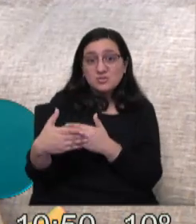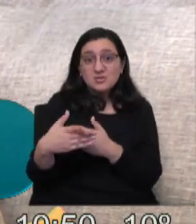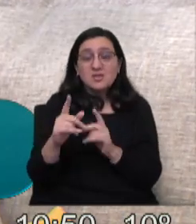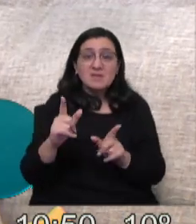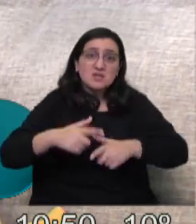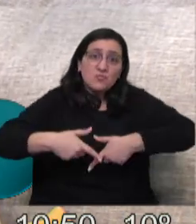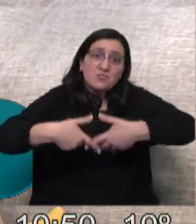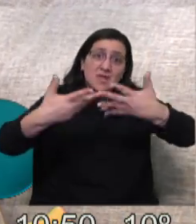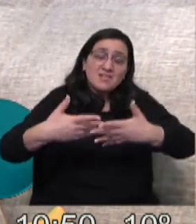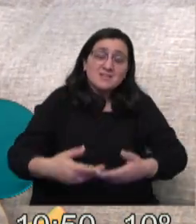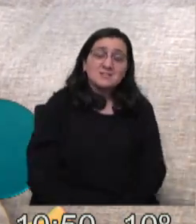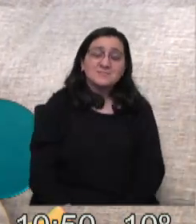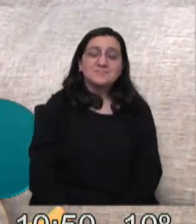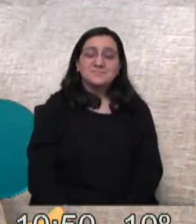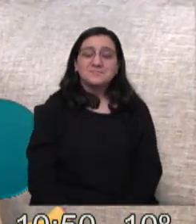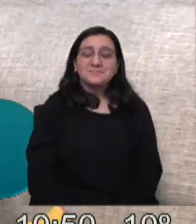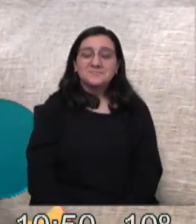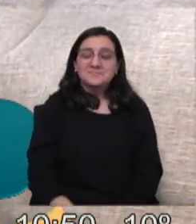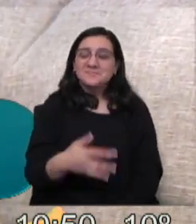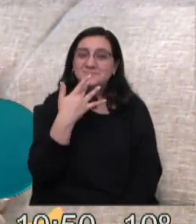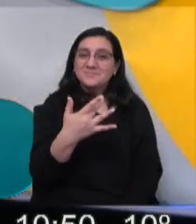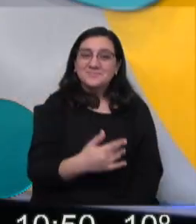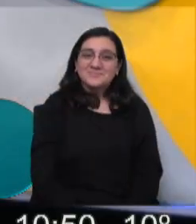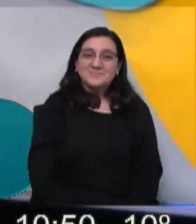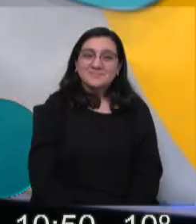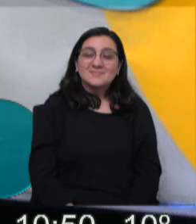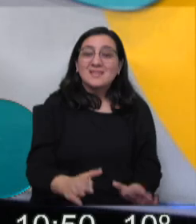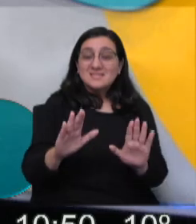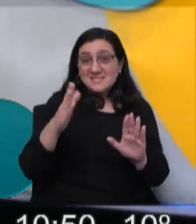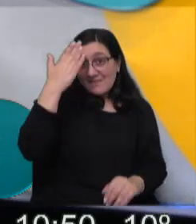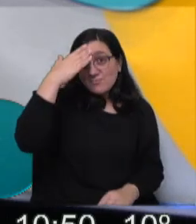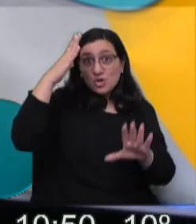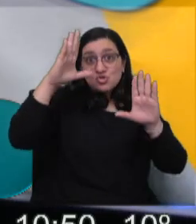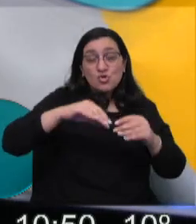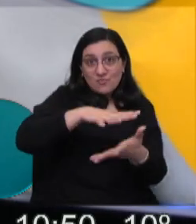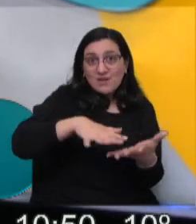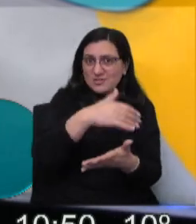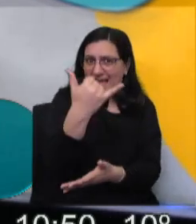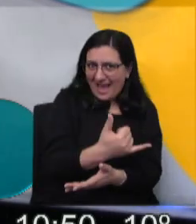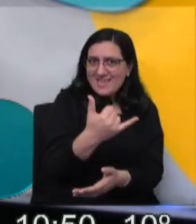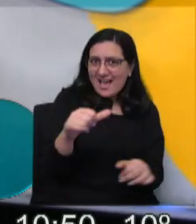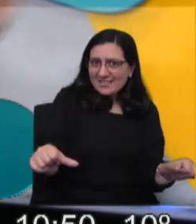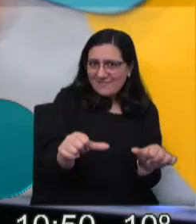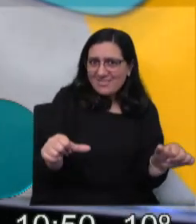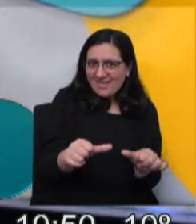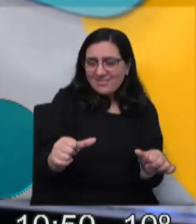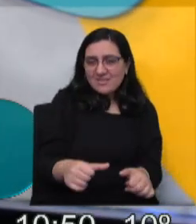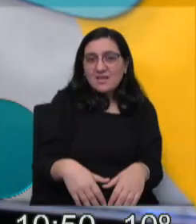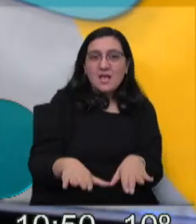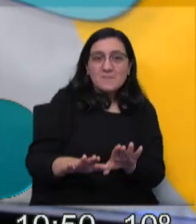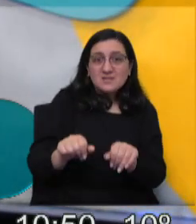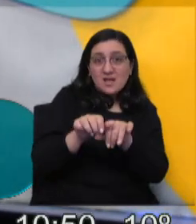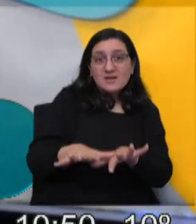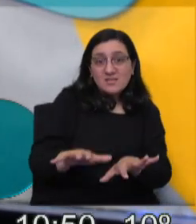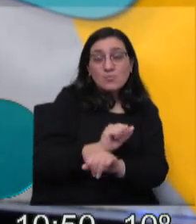fiesta y sean protagonistas de eso. Pero sabemos que en todos los barrios prácticamente va a haber una actividad. Entonces, de repente ahí en las redes te